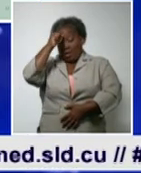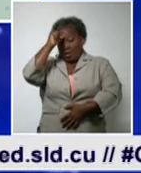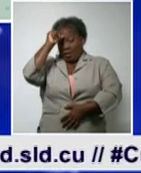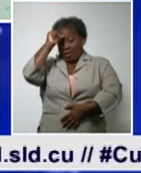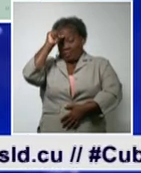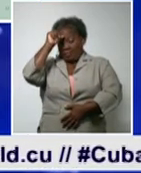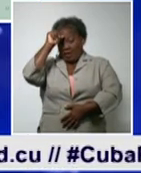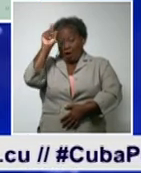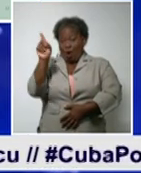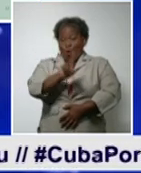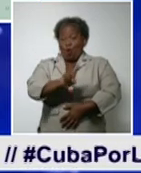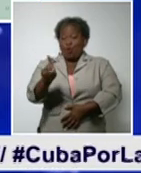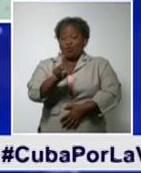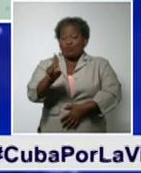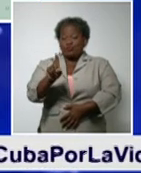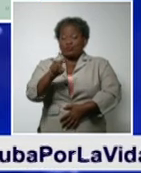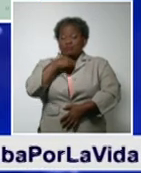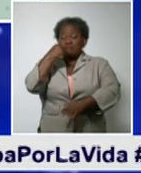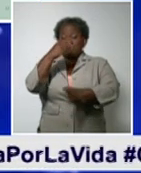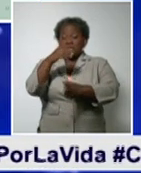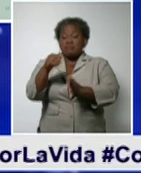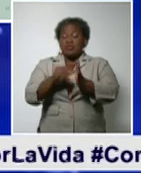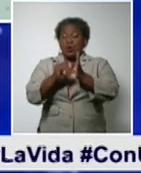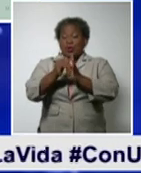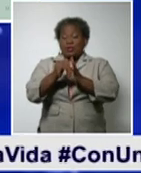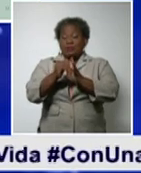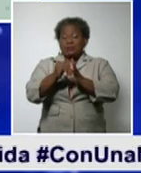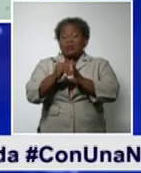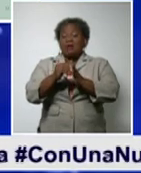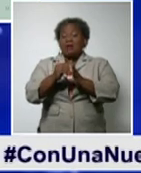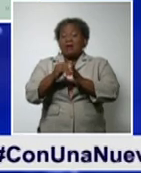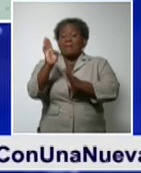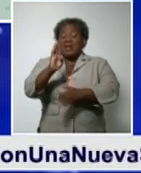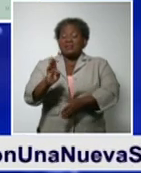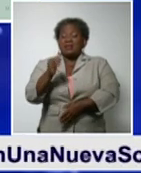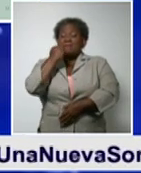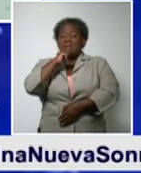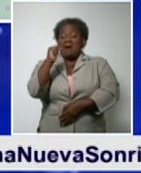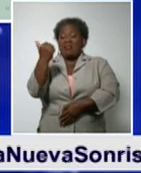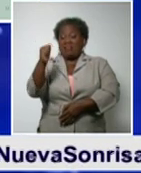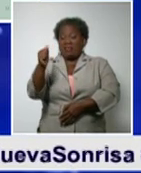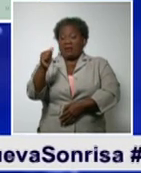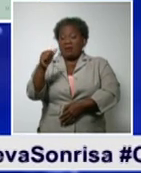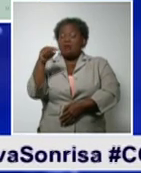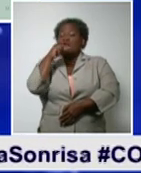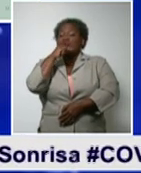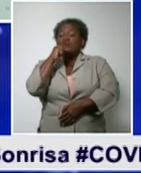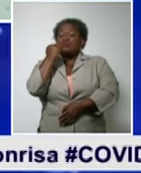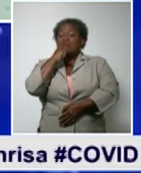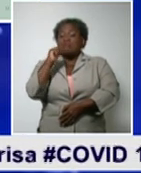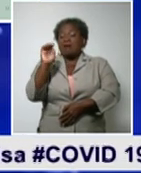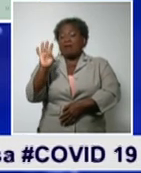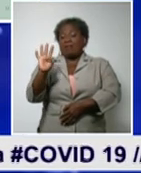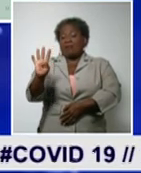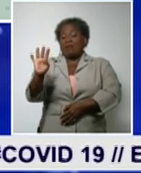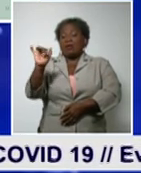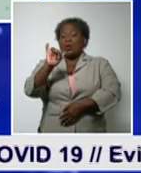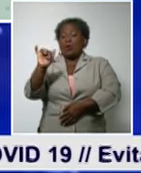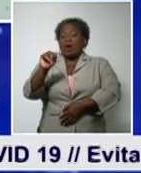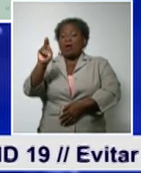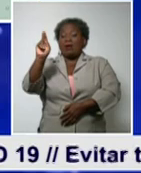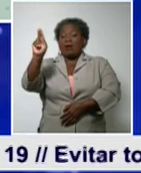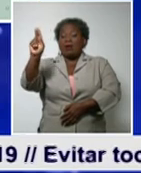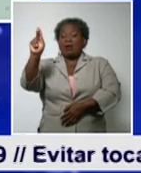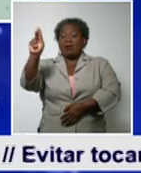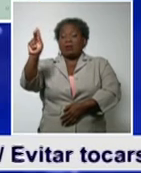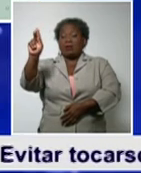con 11 millones, Brasil con más de 10, Rusia con más de 4, igual que el Reino Unido. Ahora,